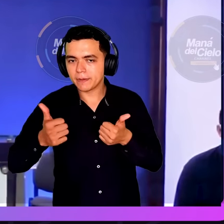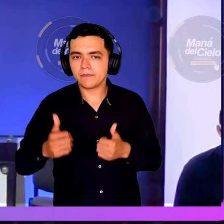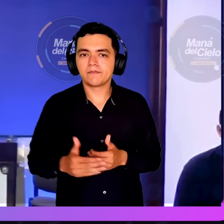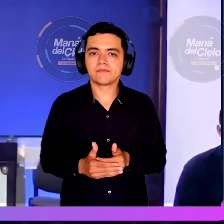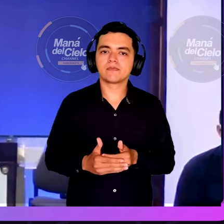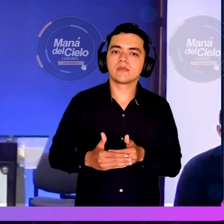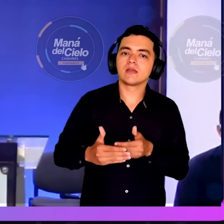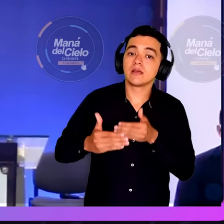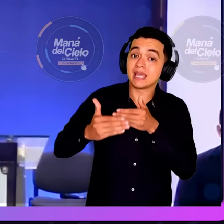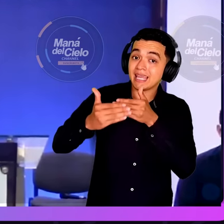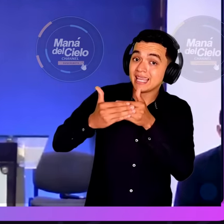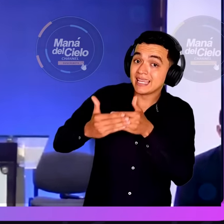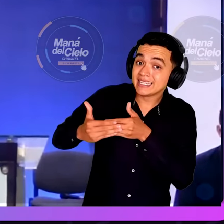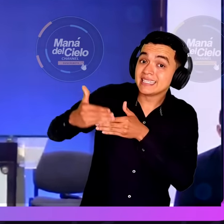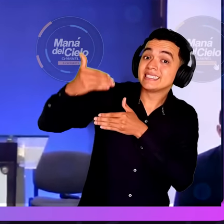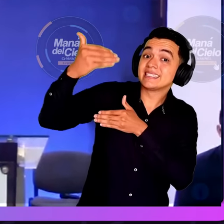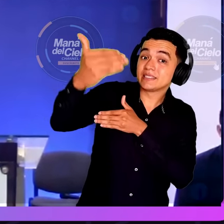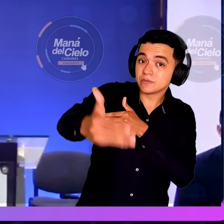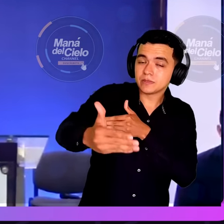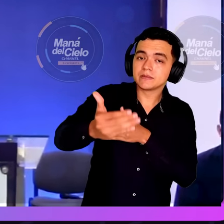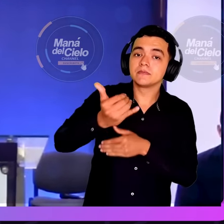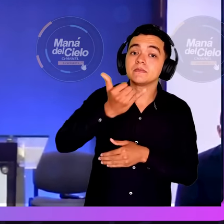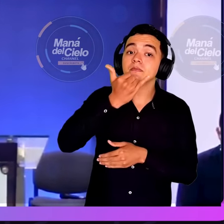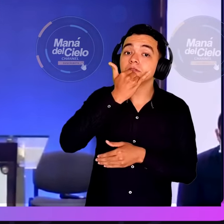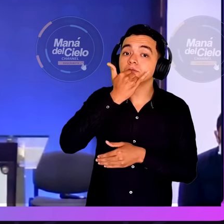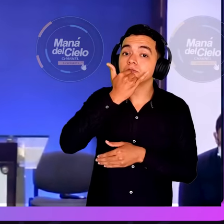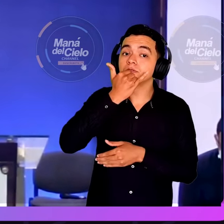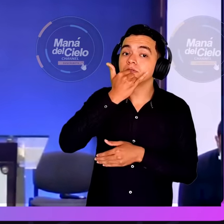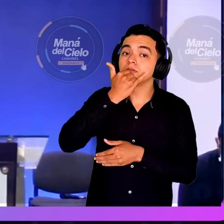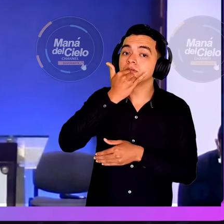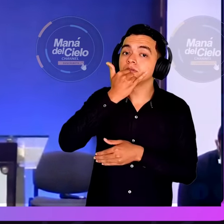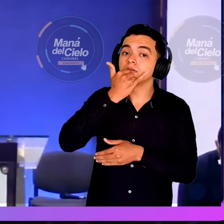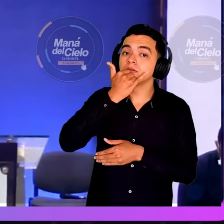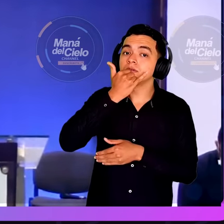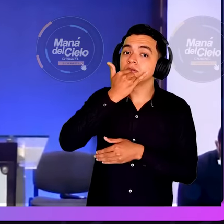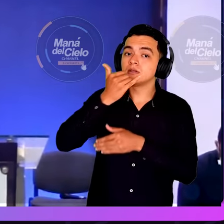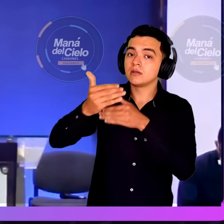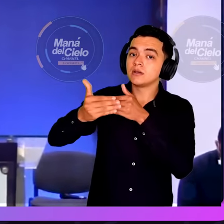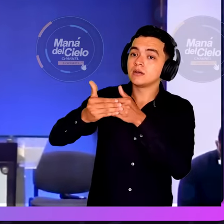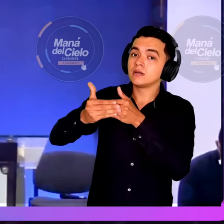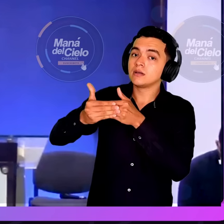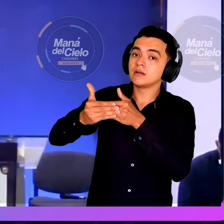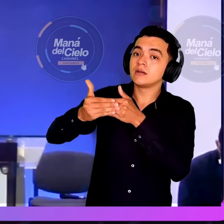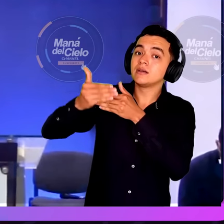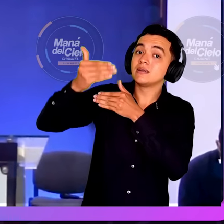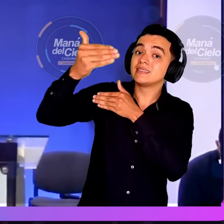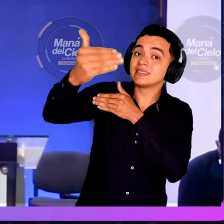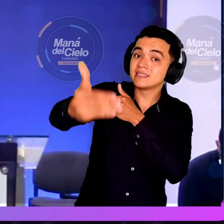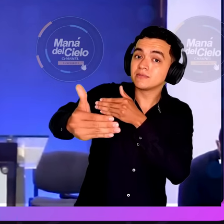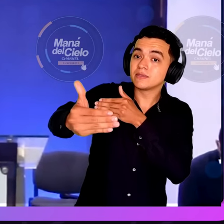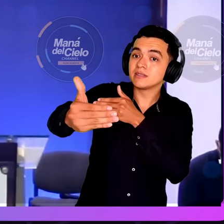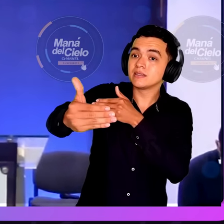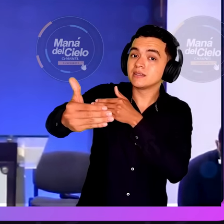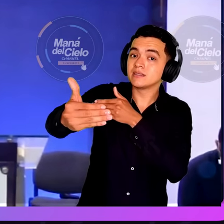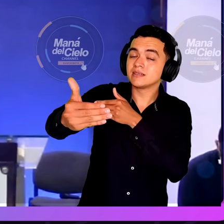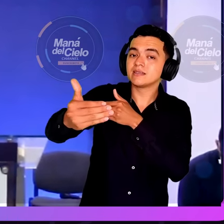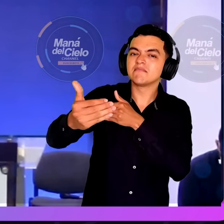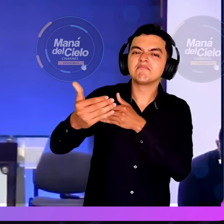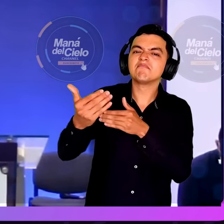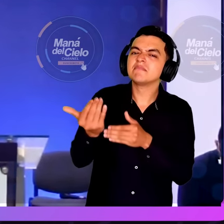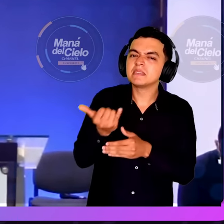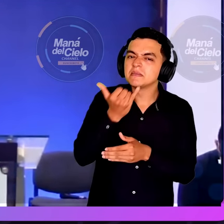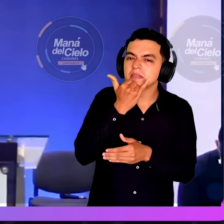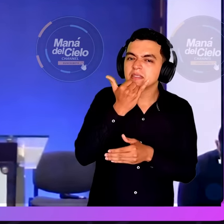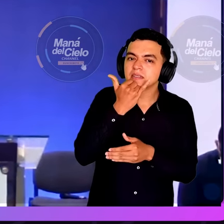escúchala. Señor, escúchala. Señor, por favor, si ella se va a volver a ese mundo, Señor, la vida de ella está en tus manos.